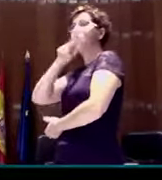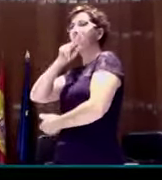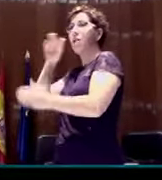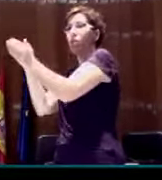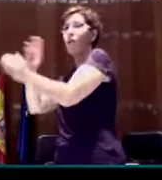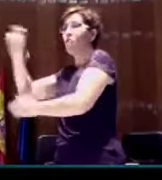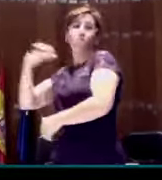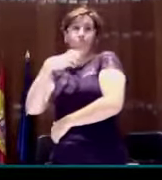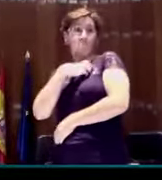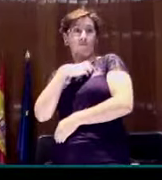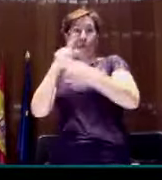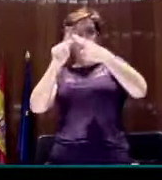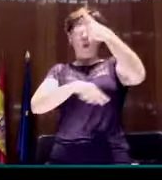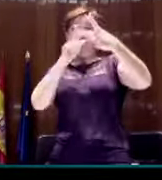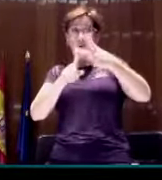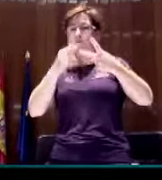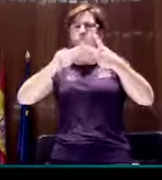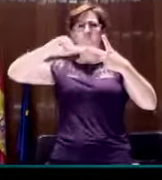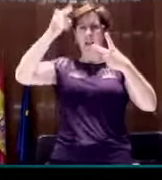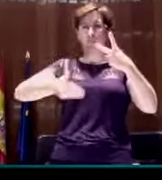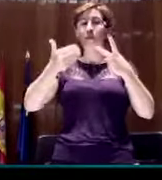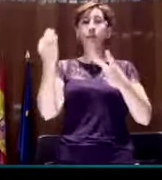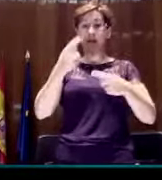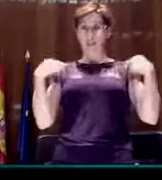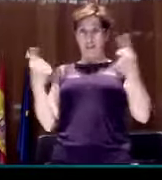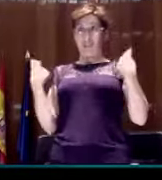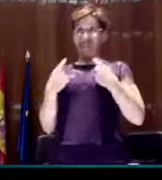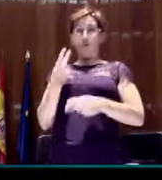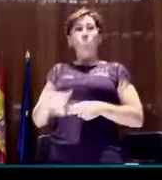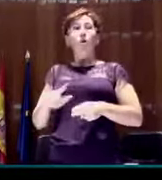es la más importante, a nosotros los políticos nos llegan